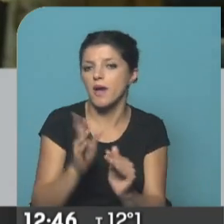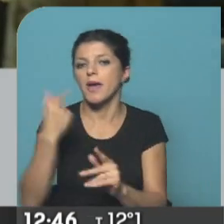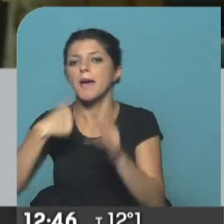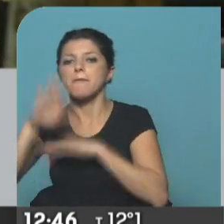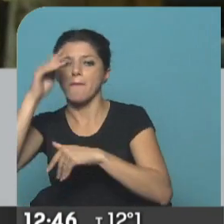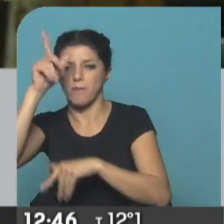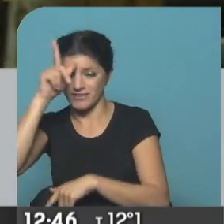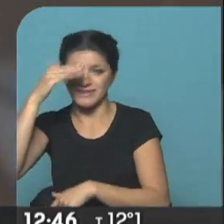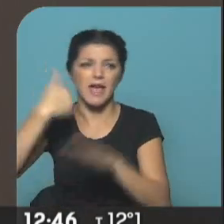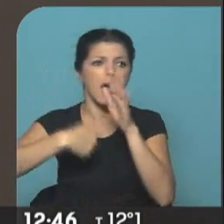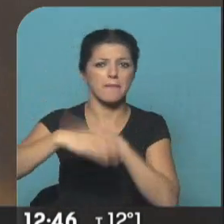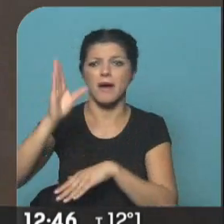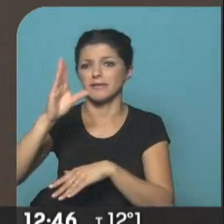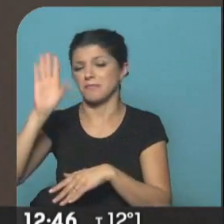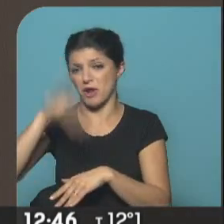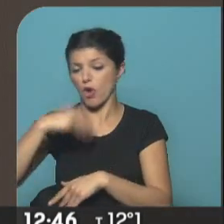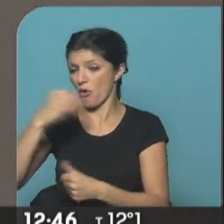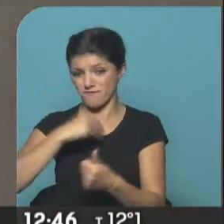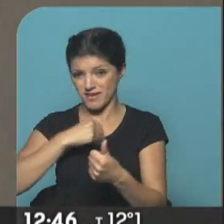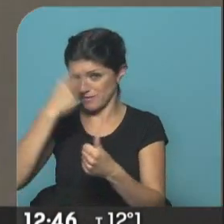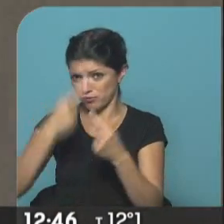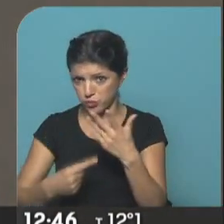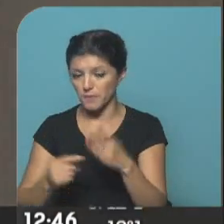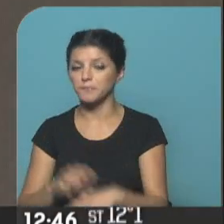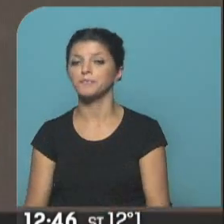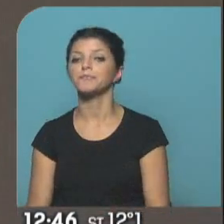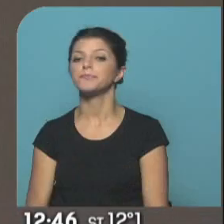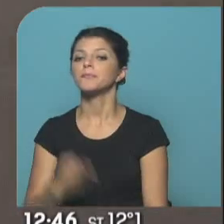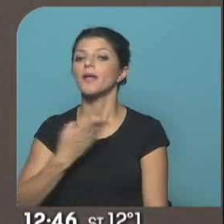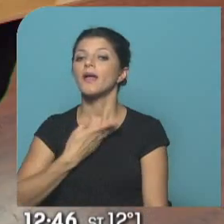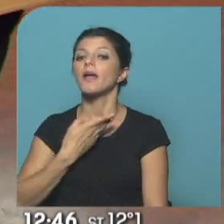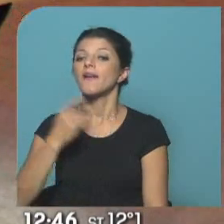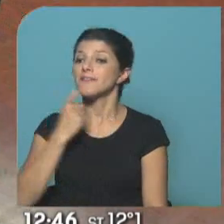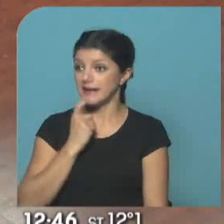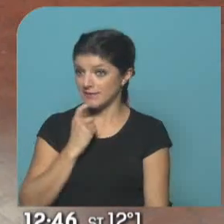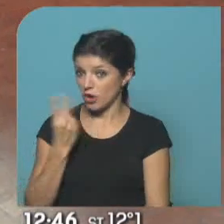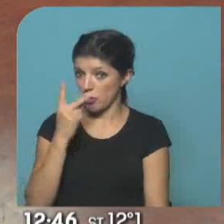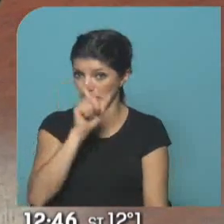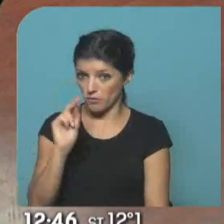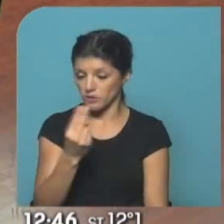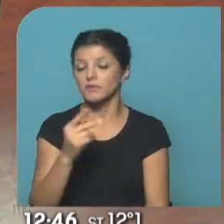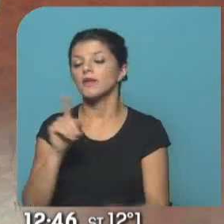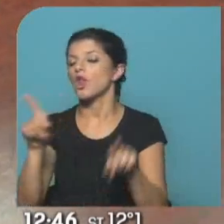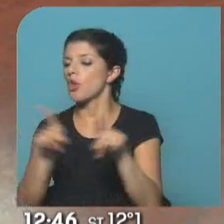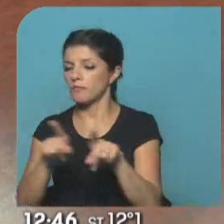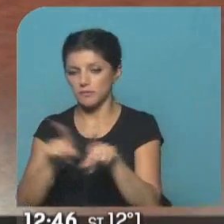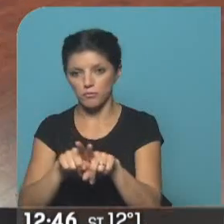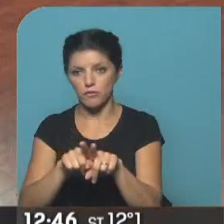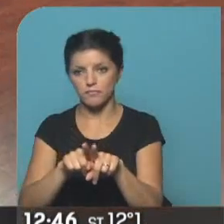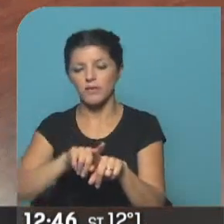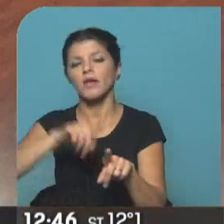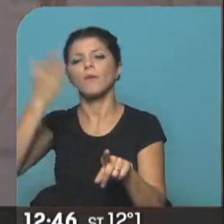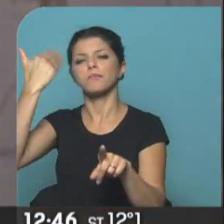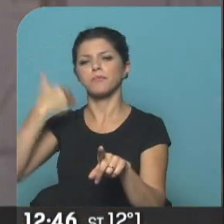desconfianza. Mencionábamos Finlandia, ¿no? Con 2 muertos. Y el mismo modus operandi que en su momento tramó aquel que se